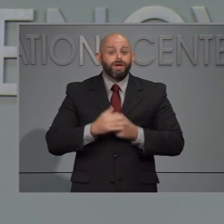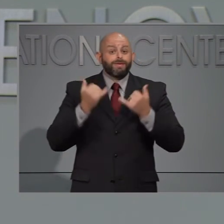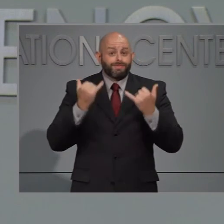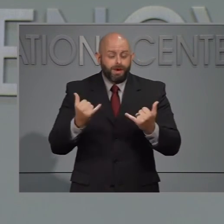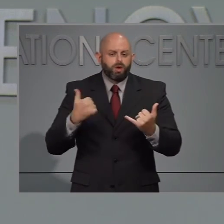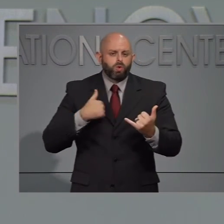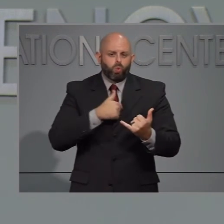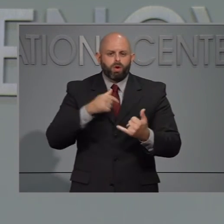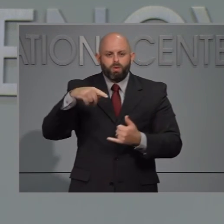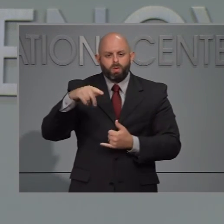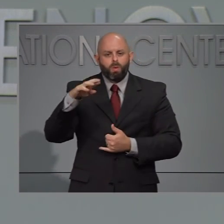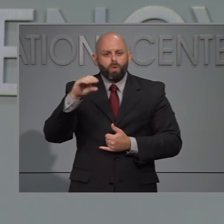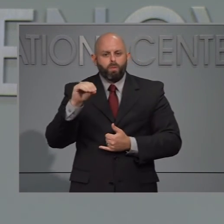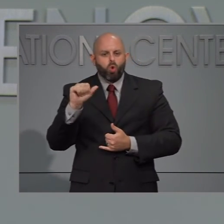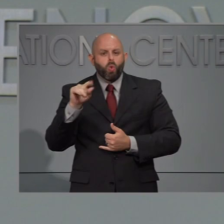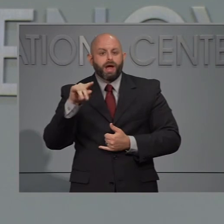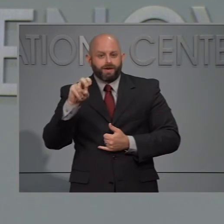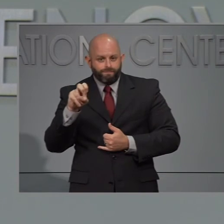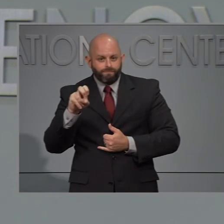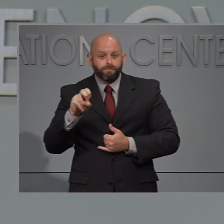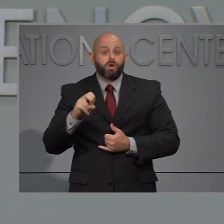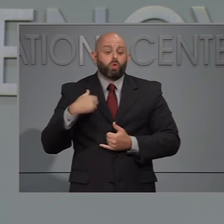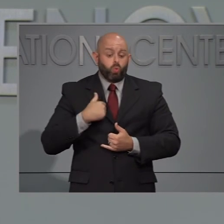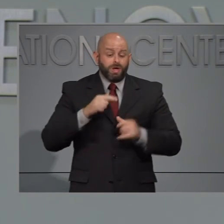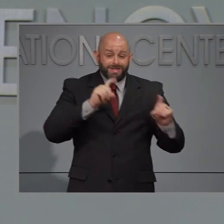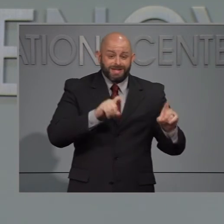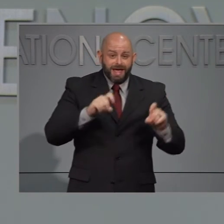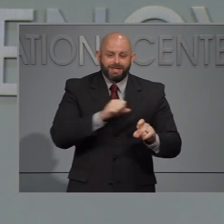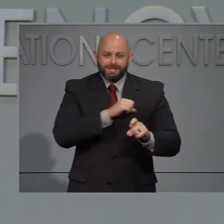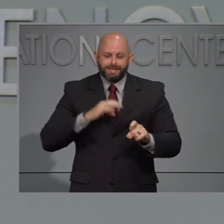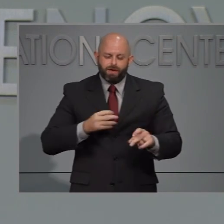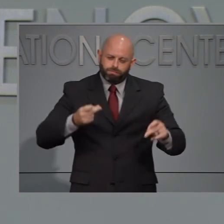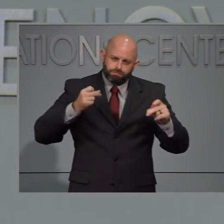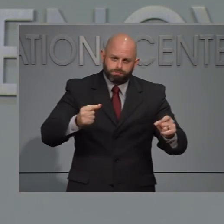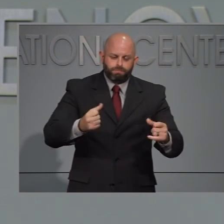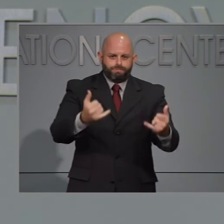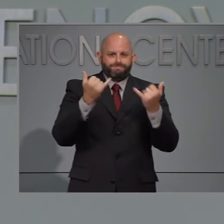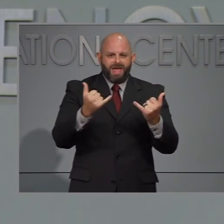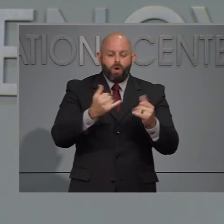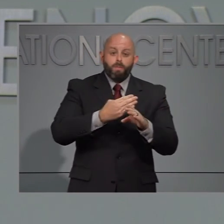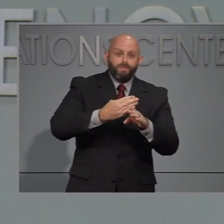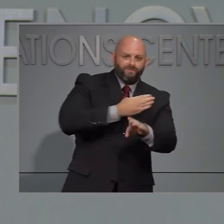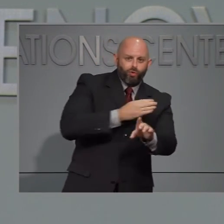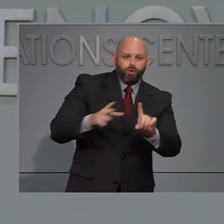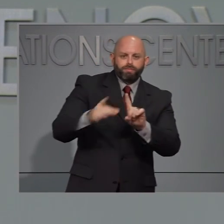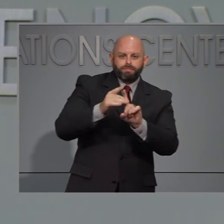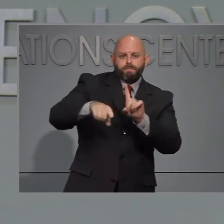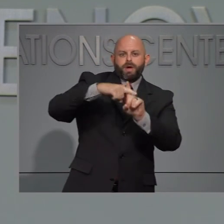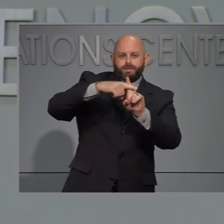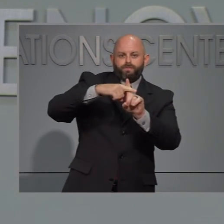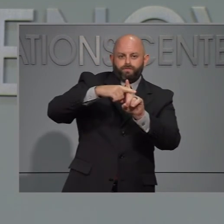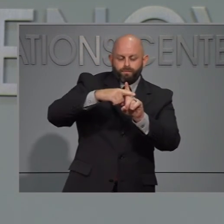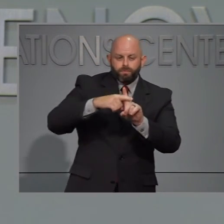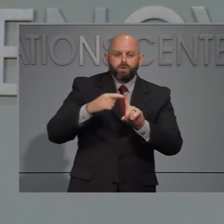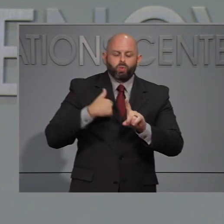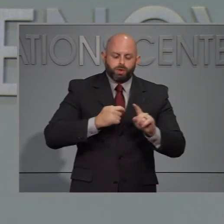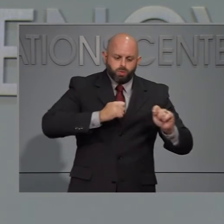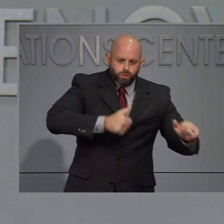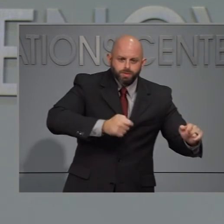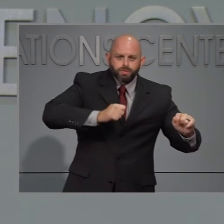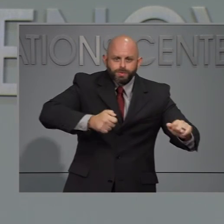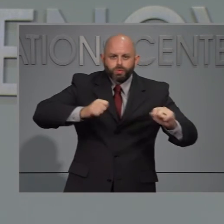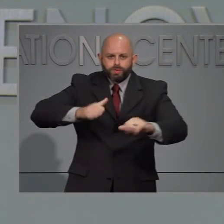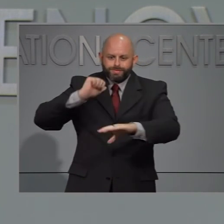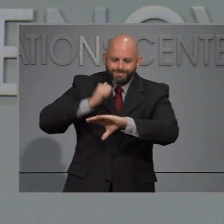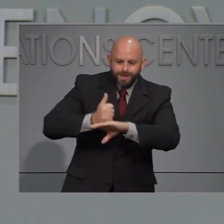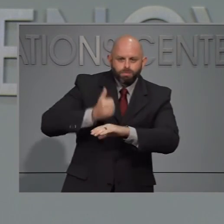del personal de todos nuestros asilos. Hicimos eso rápidamente en todos nuestros sitios estatales y también hicimos